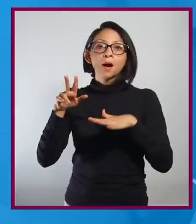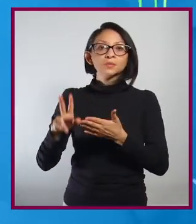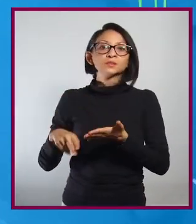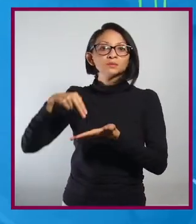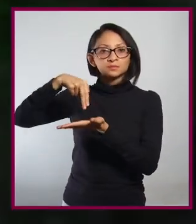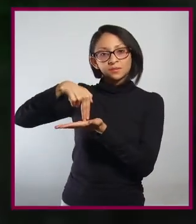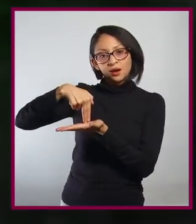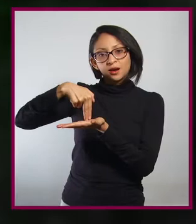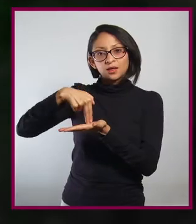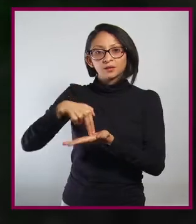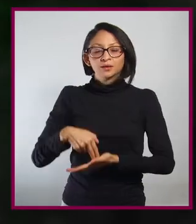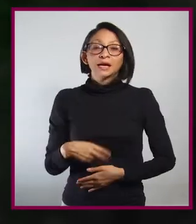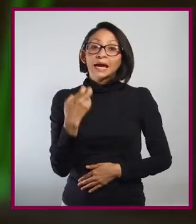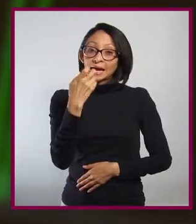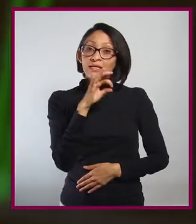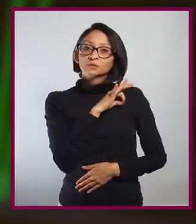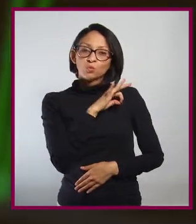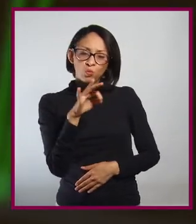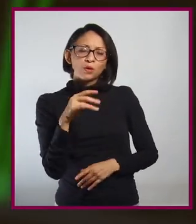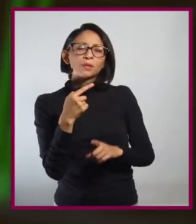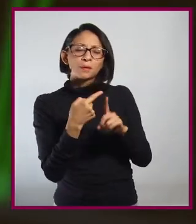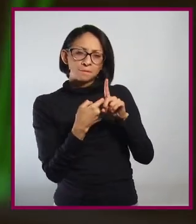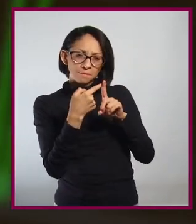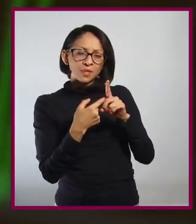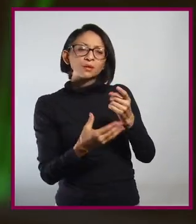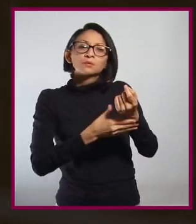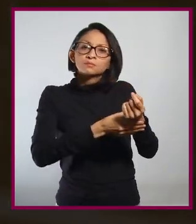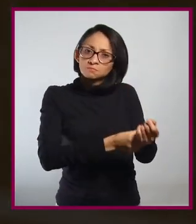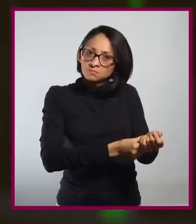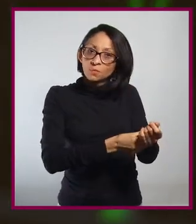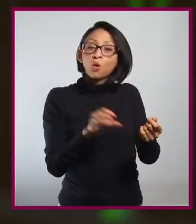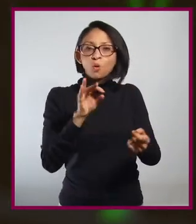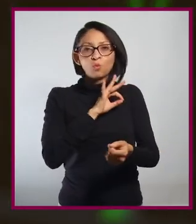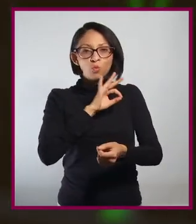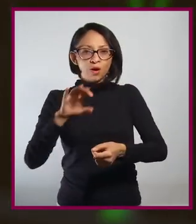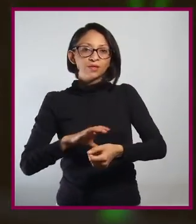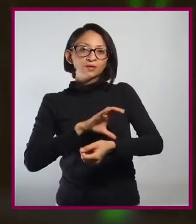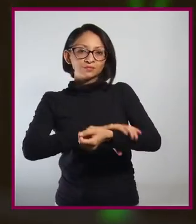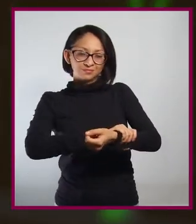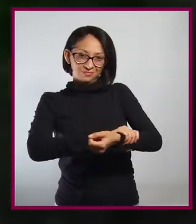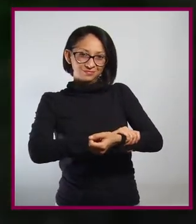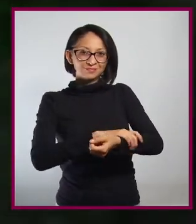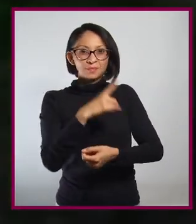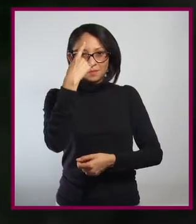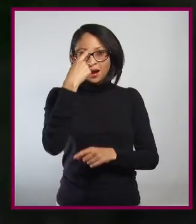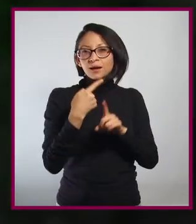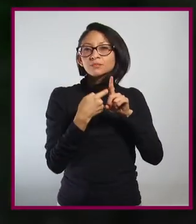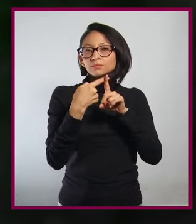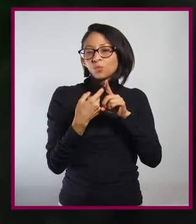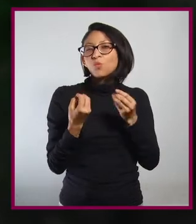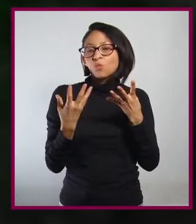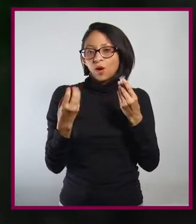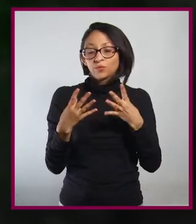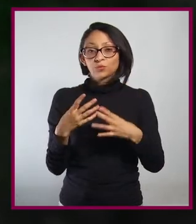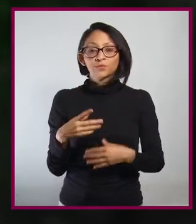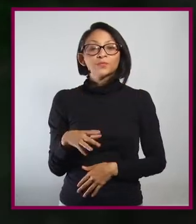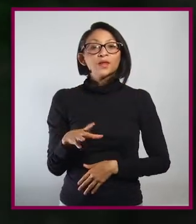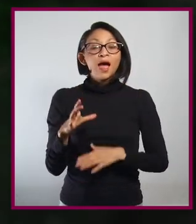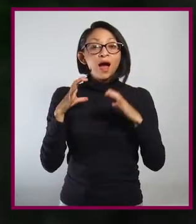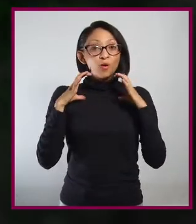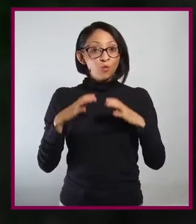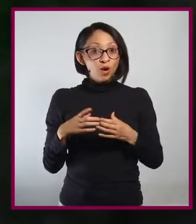o parada sin actividad. Se puede medir manualmente o con la ayuda de un pulsómetro. La temperatura